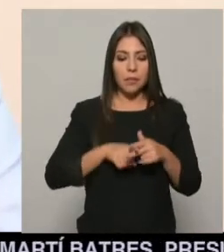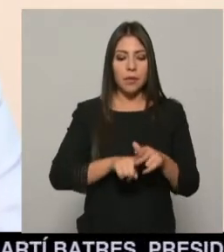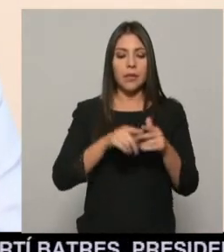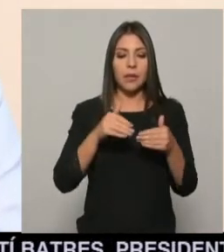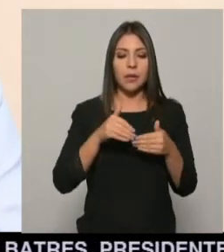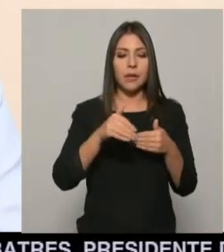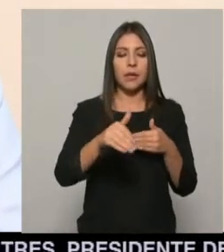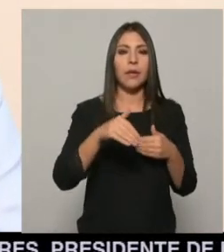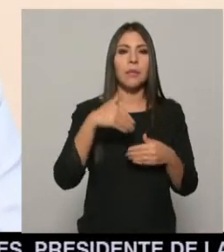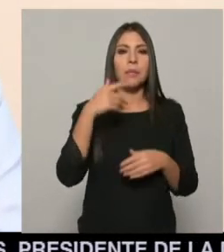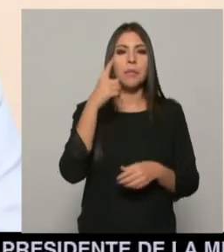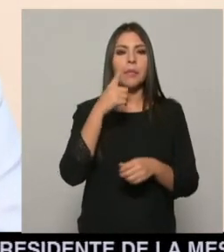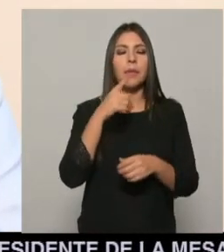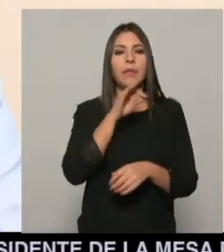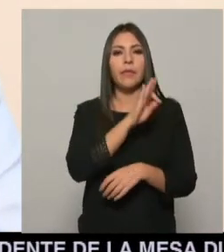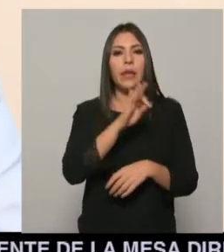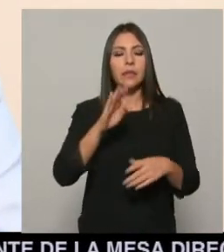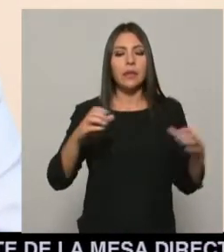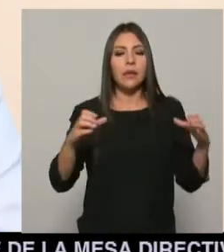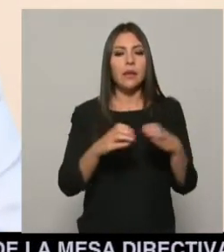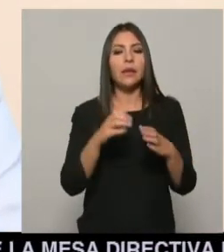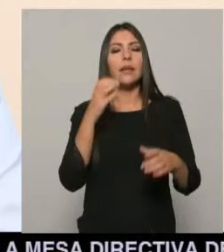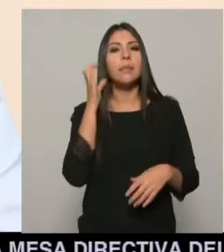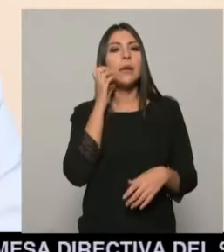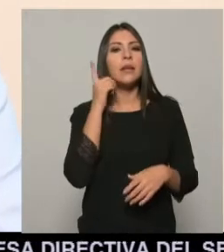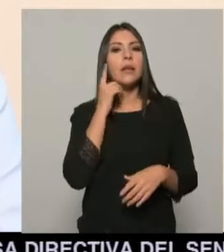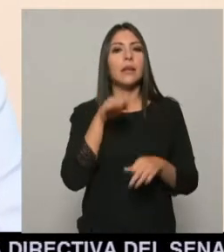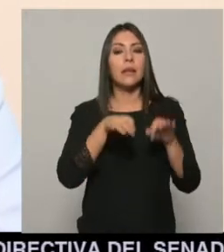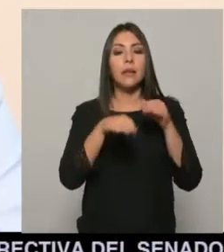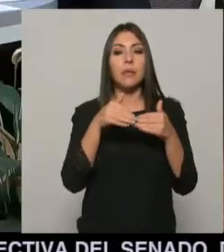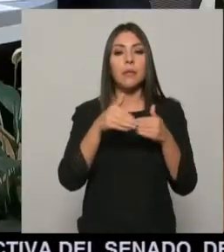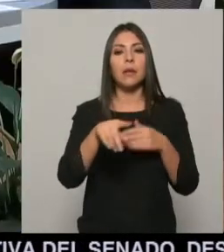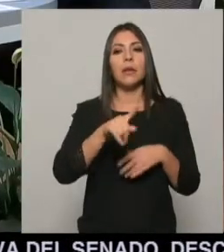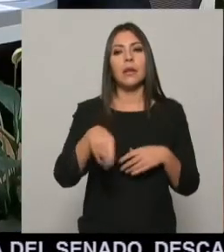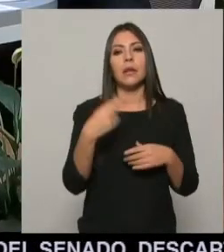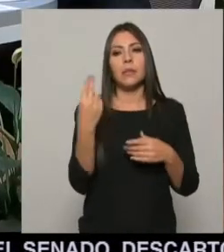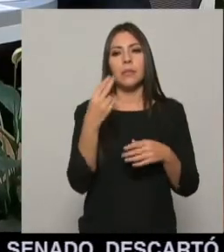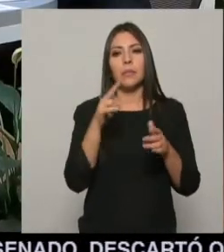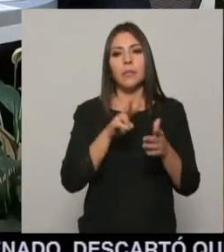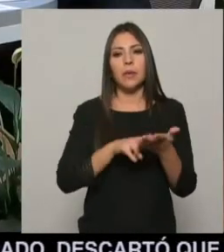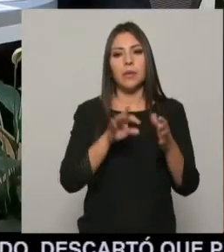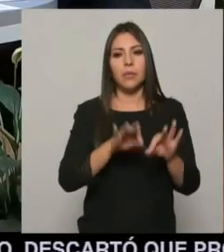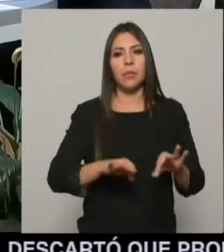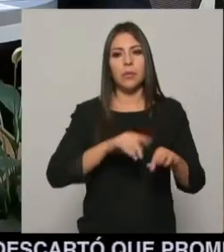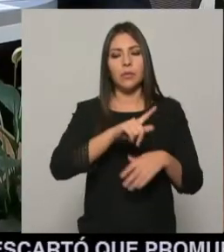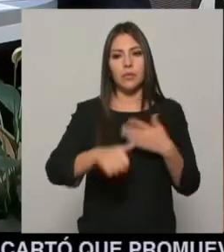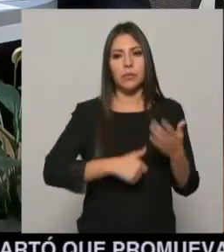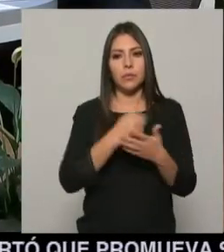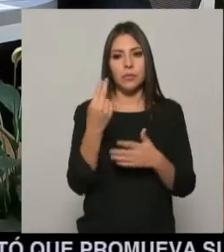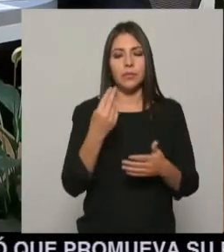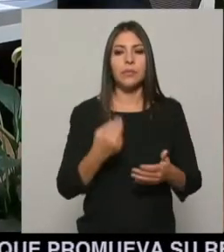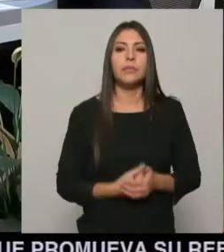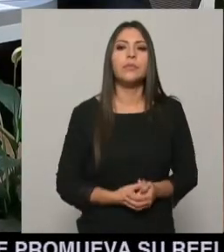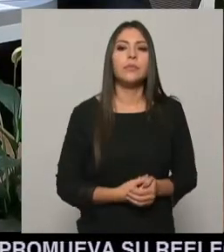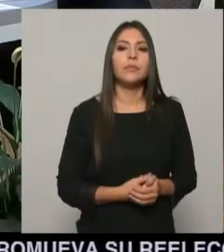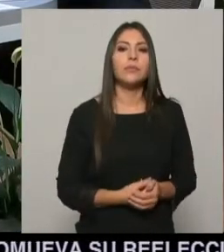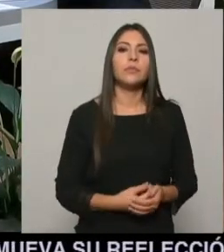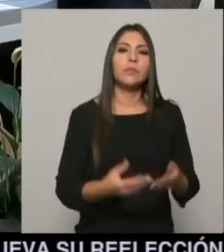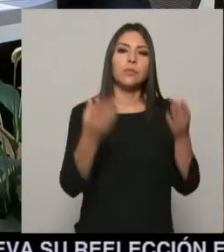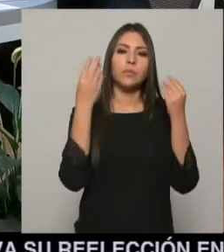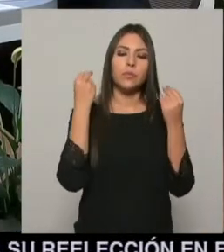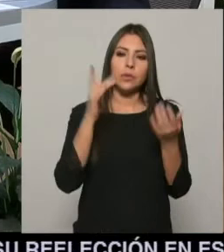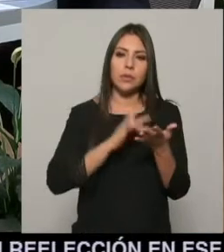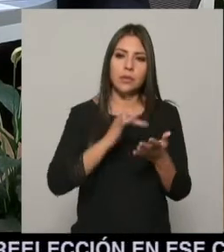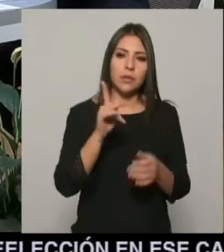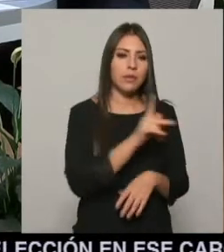ordinario tendrá parte de los resultados fundamentales que esta ciudad requiere. Les agradezco muchísimo la participación de todos ustedes, agradecida